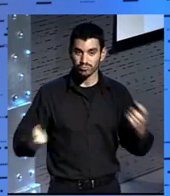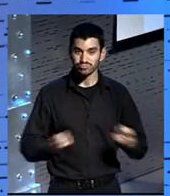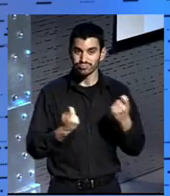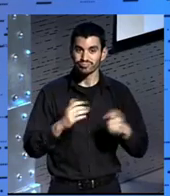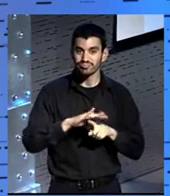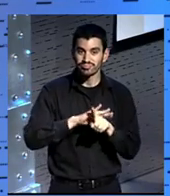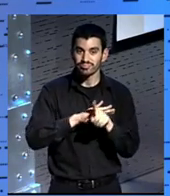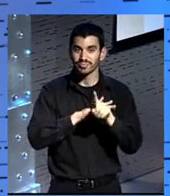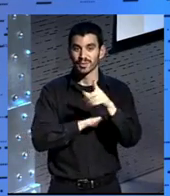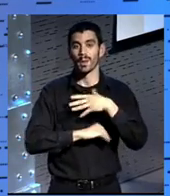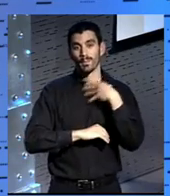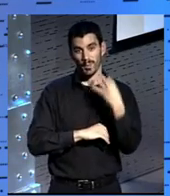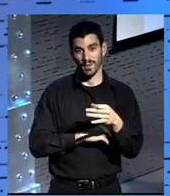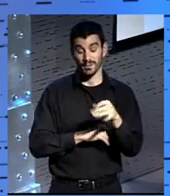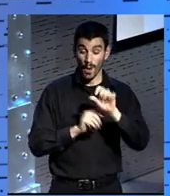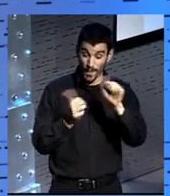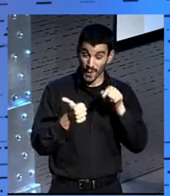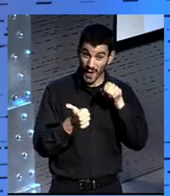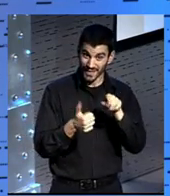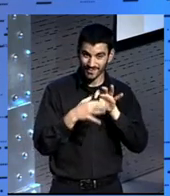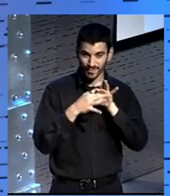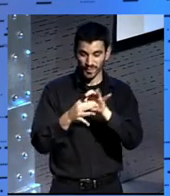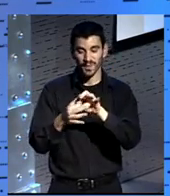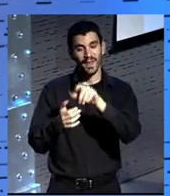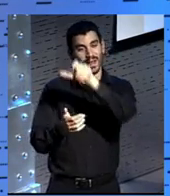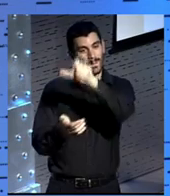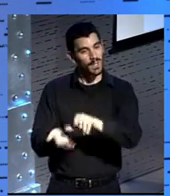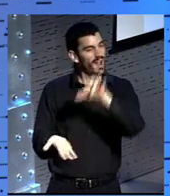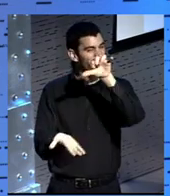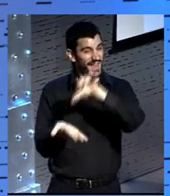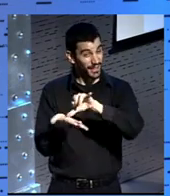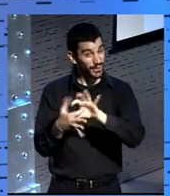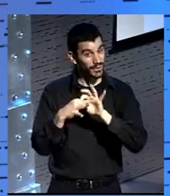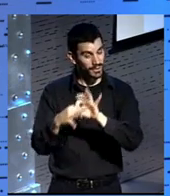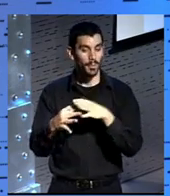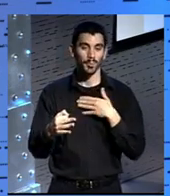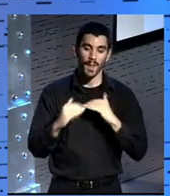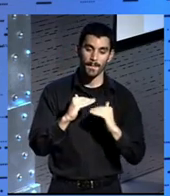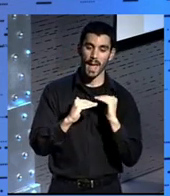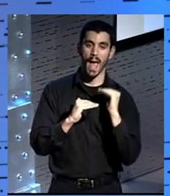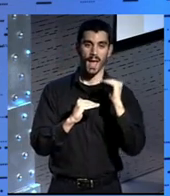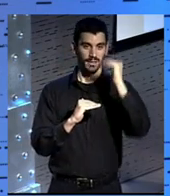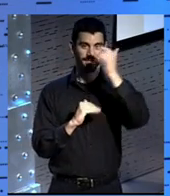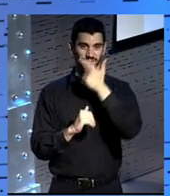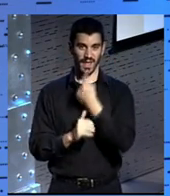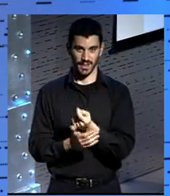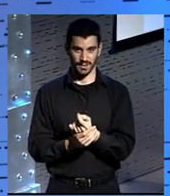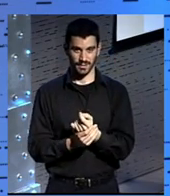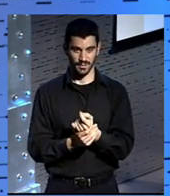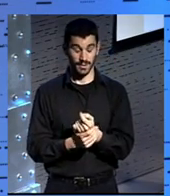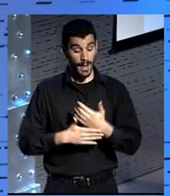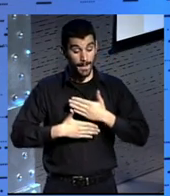al cliente. Desde mi punto de vista, lo que más nos ha impresionado a nosotros en el